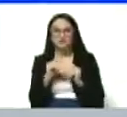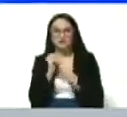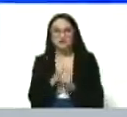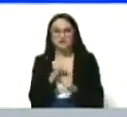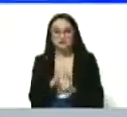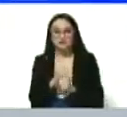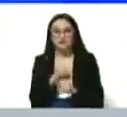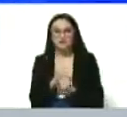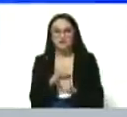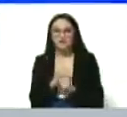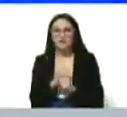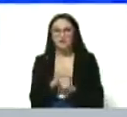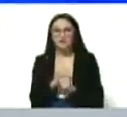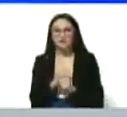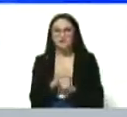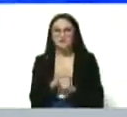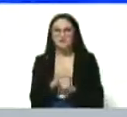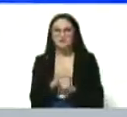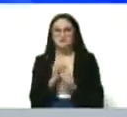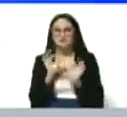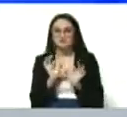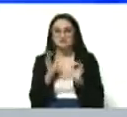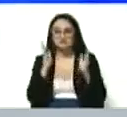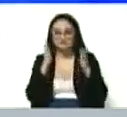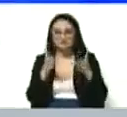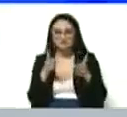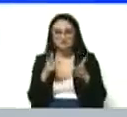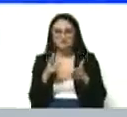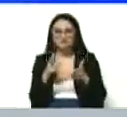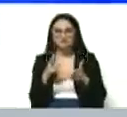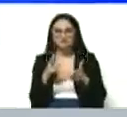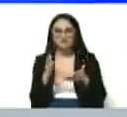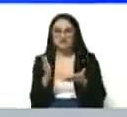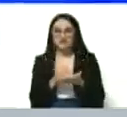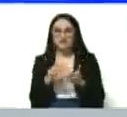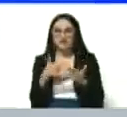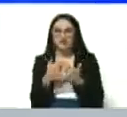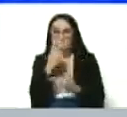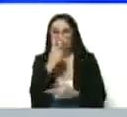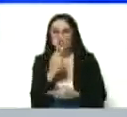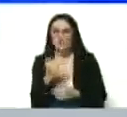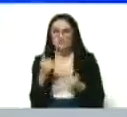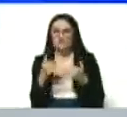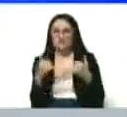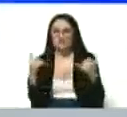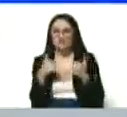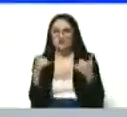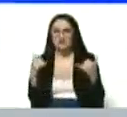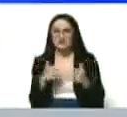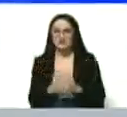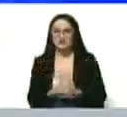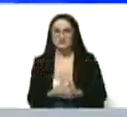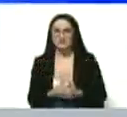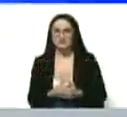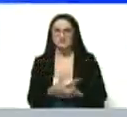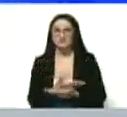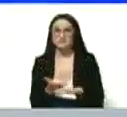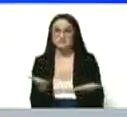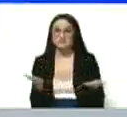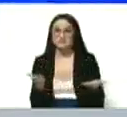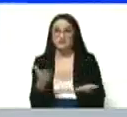trabajar con renovado énfasis la erradicación de la pobreza energética. Damas y